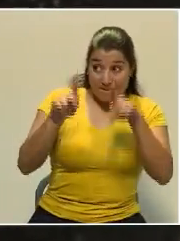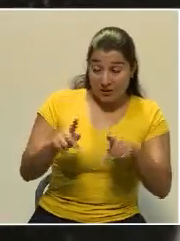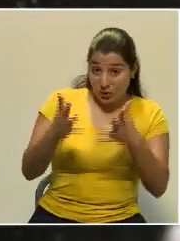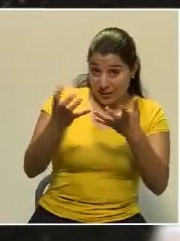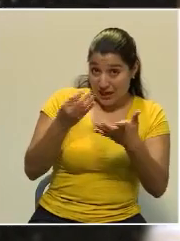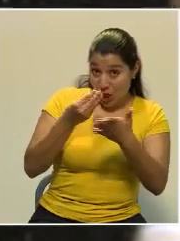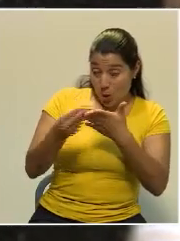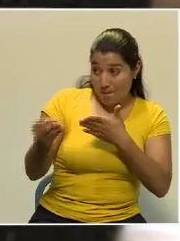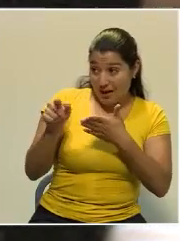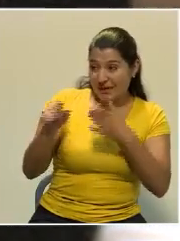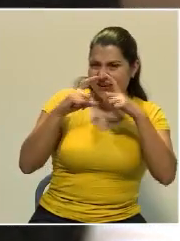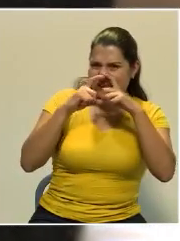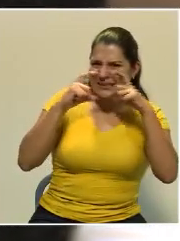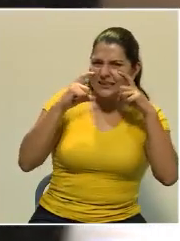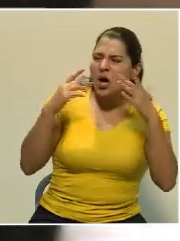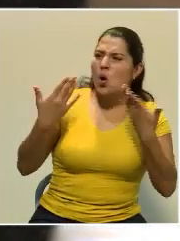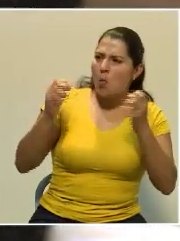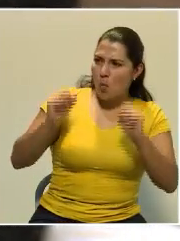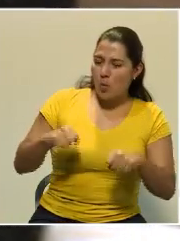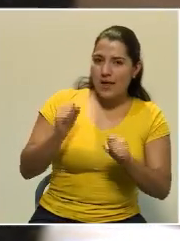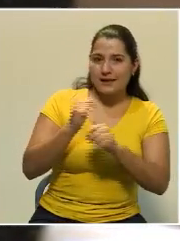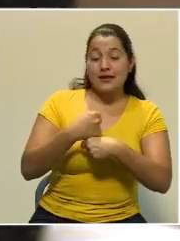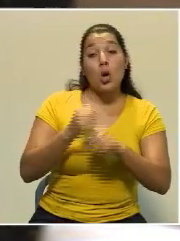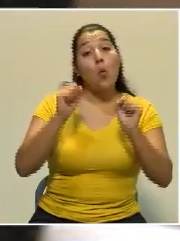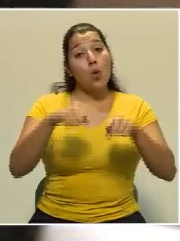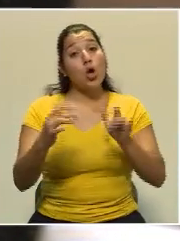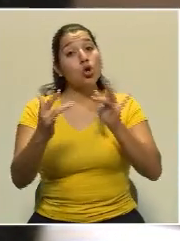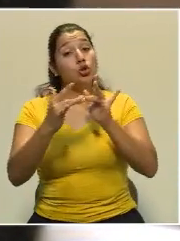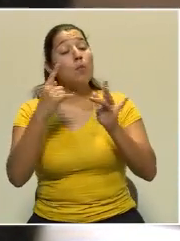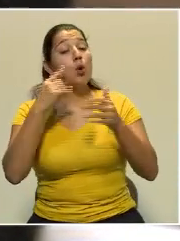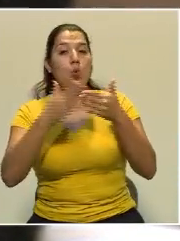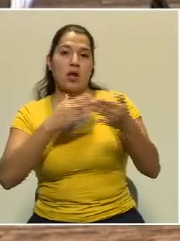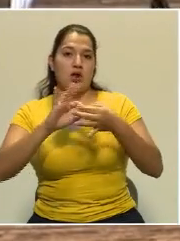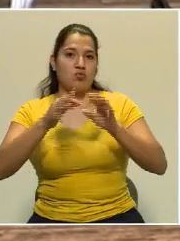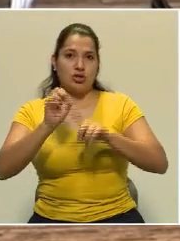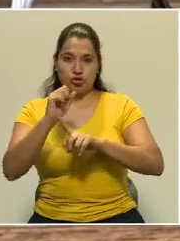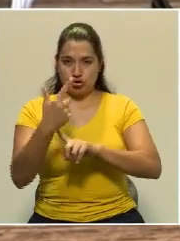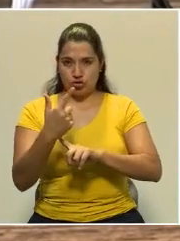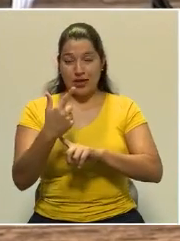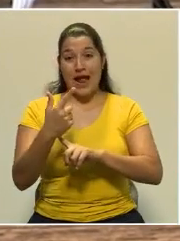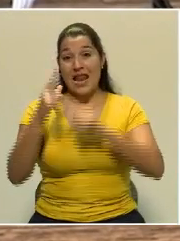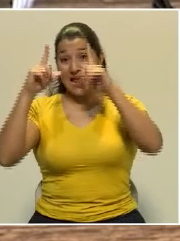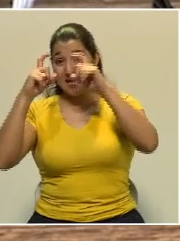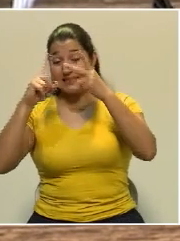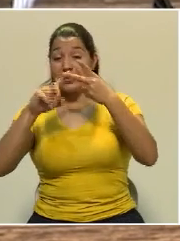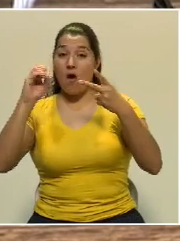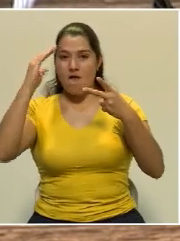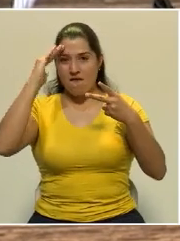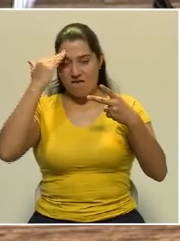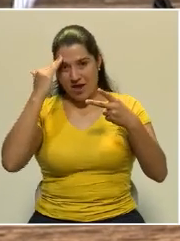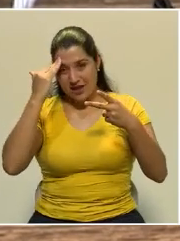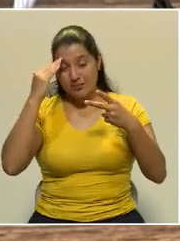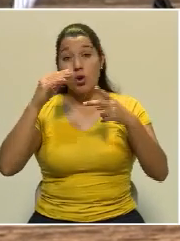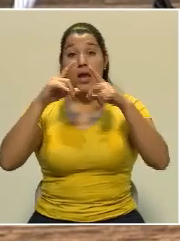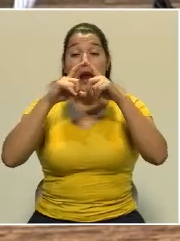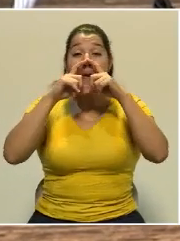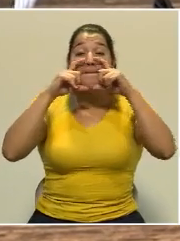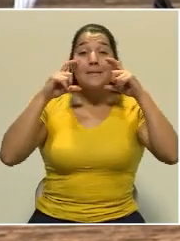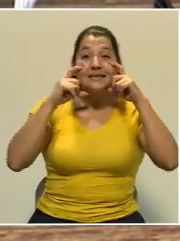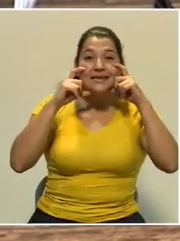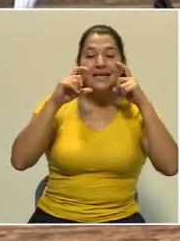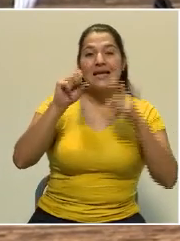conseguir estas mascarillas, ¿cómo puede hacerlo? Nos pueden contactar por cualquiera de nuestras redes sociales, en Instagram o en Facebook, en Mascarillas